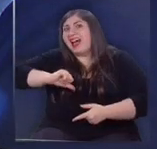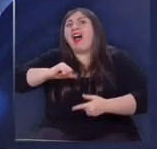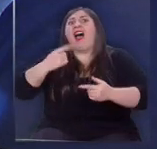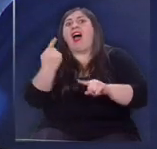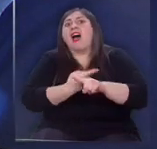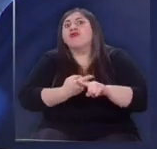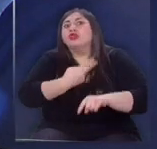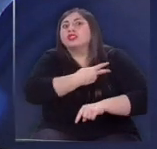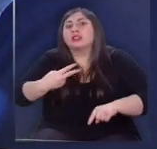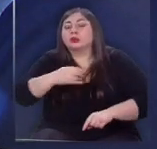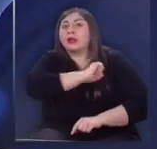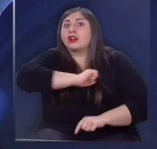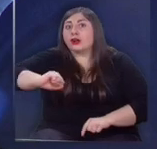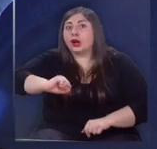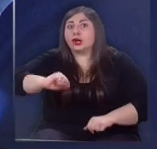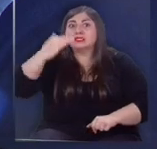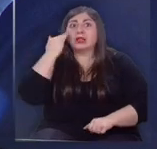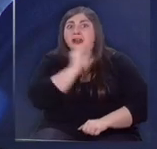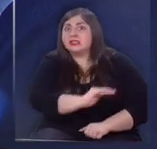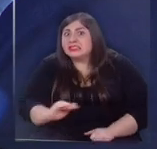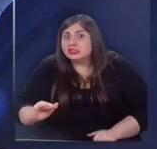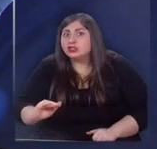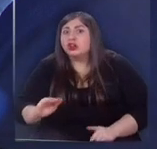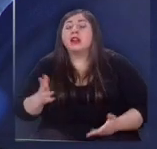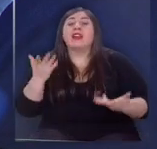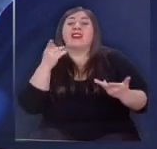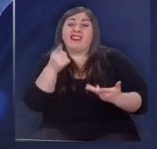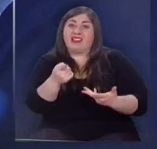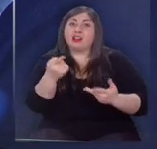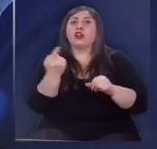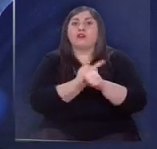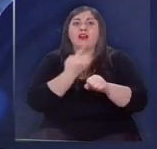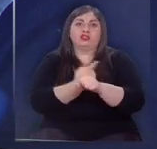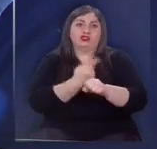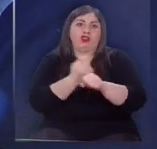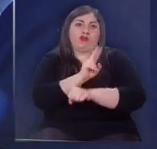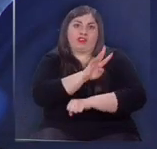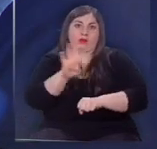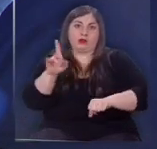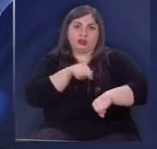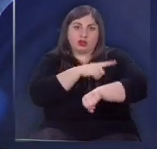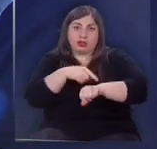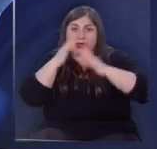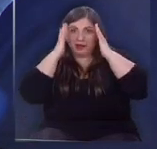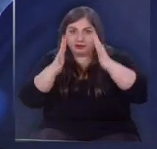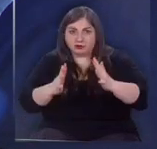de un menor de edad. El controvertido pastor conversó con 24 Horas. Presta atención.